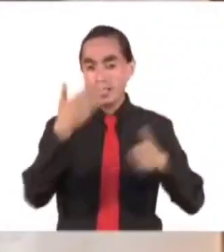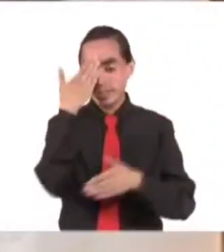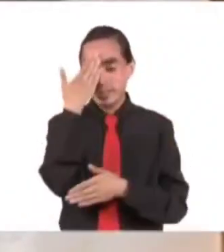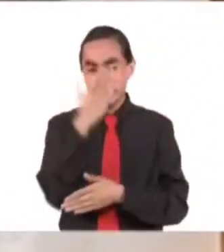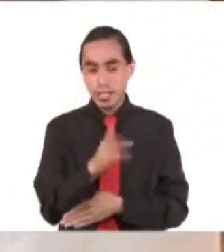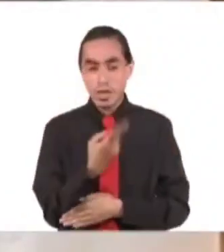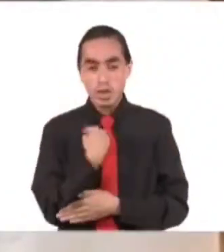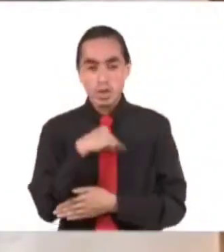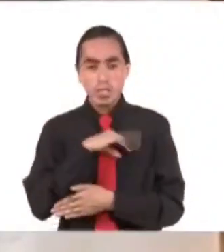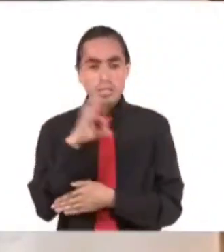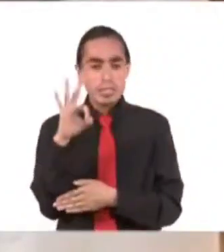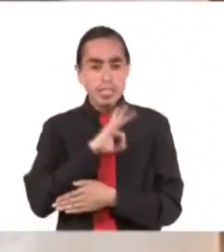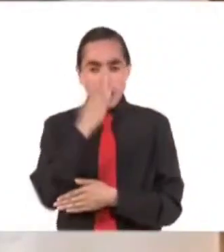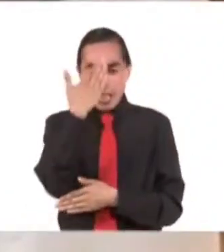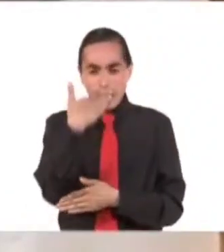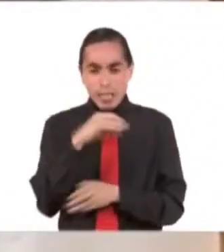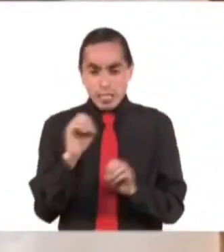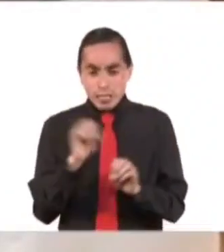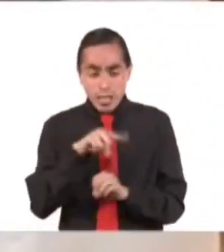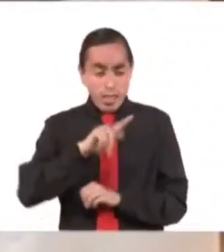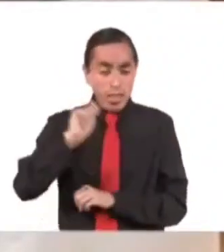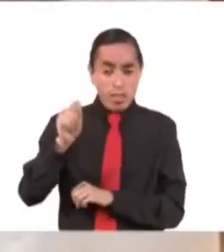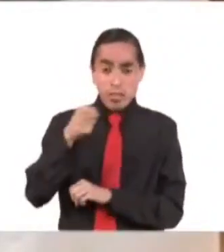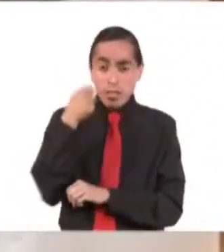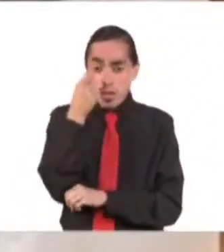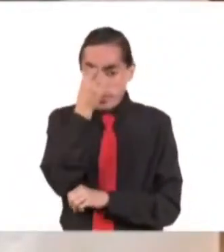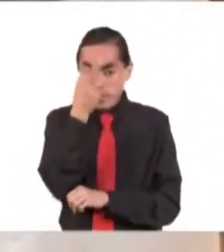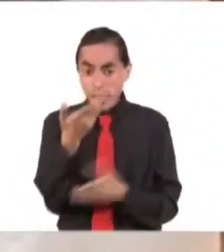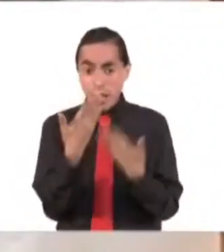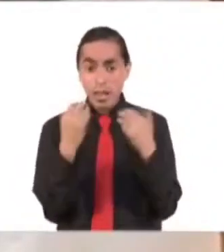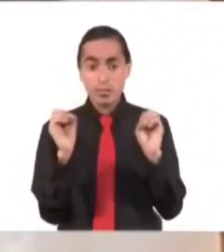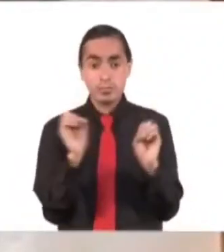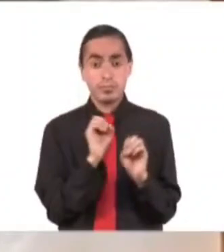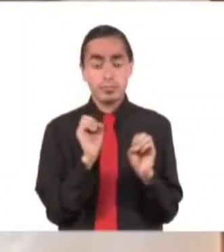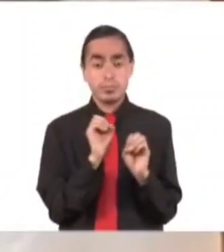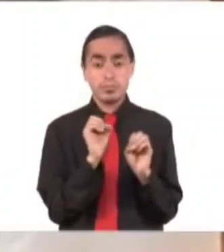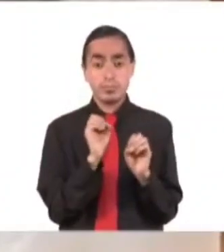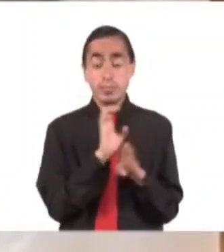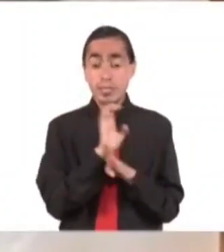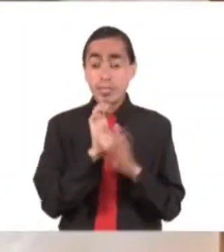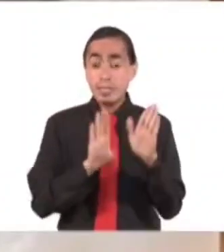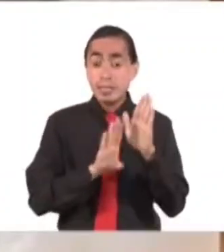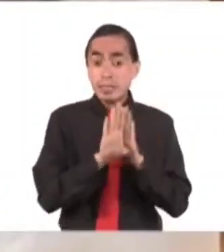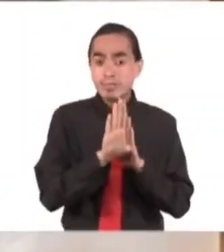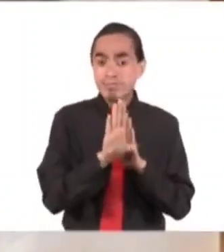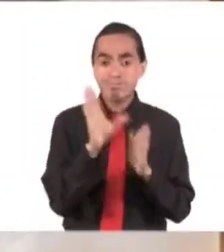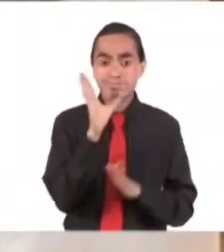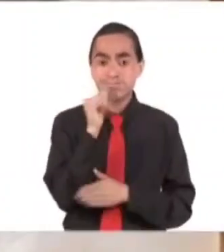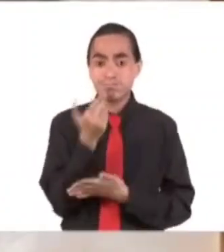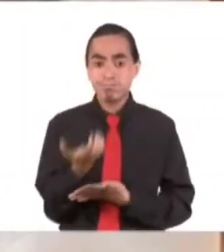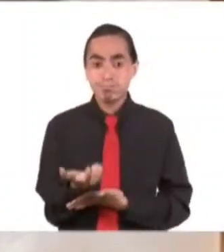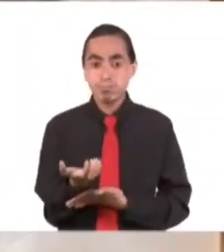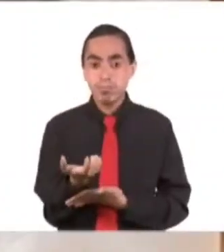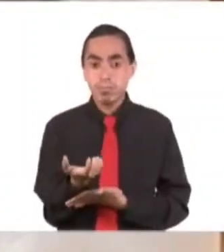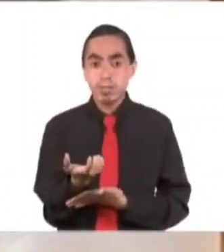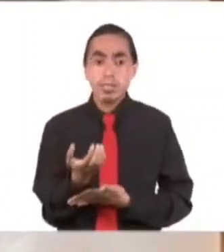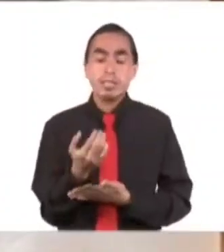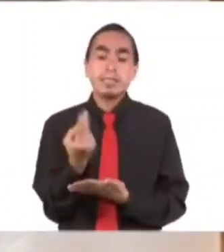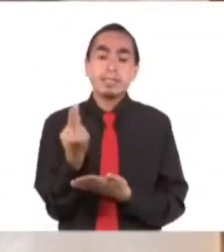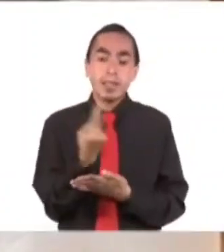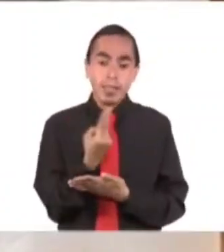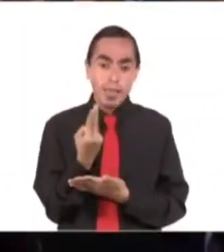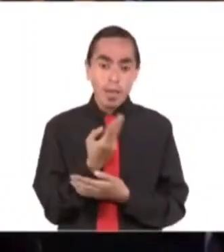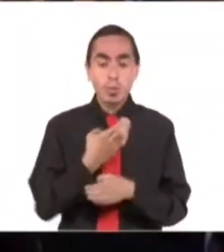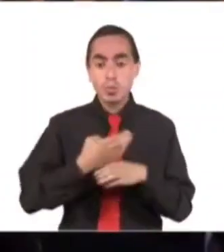no somos capaces de crear nuestra tecnología, pues no podemos avanzar. No tendremos los recursos suficientes